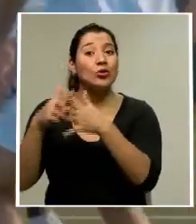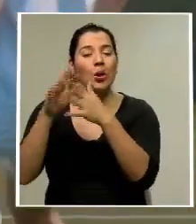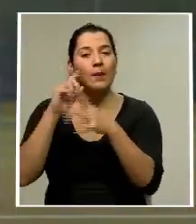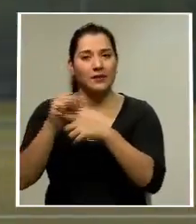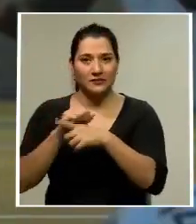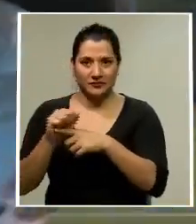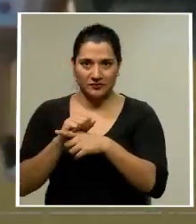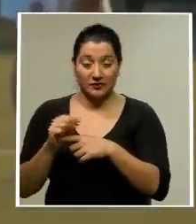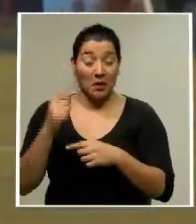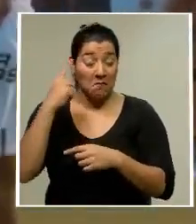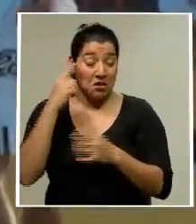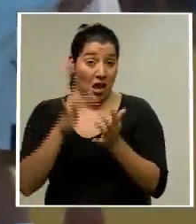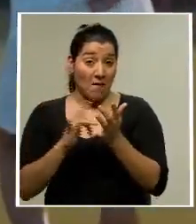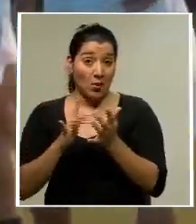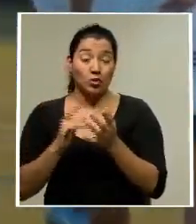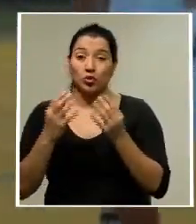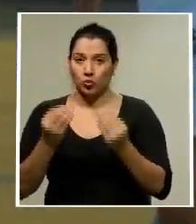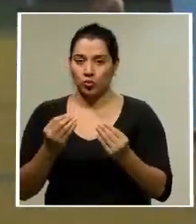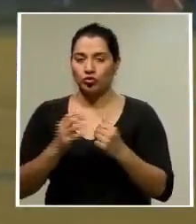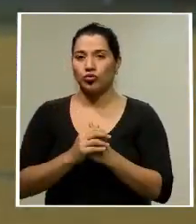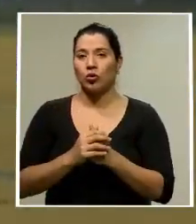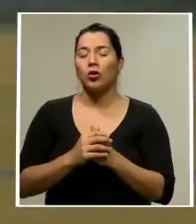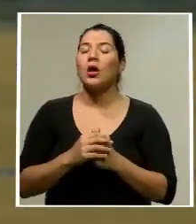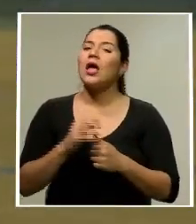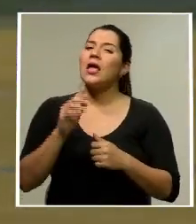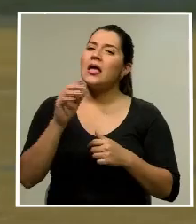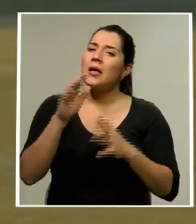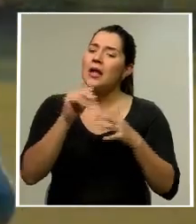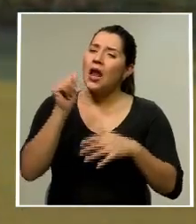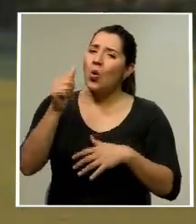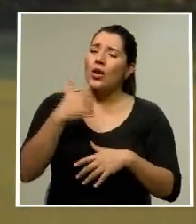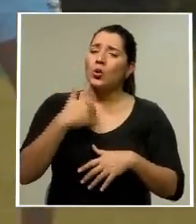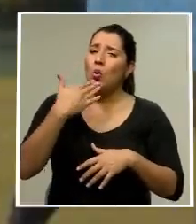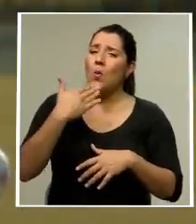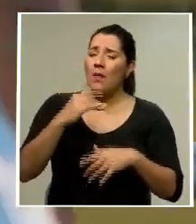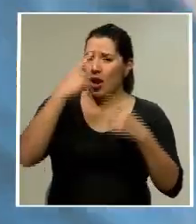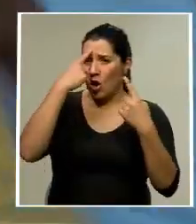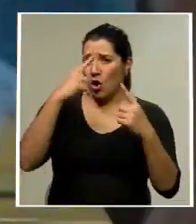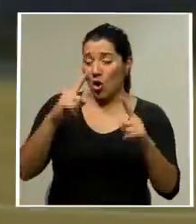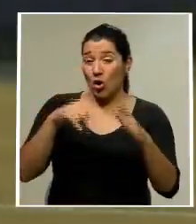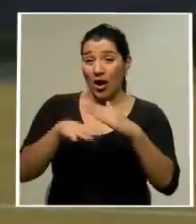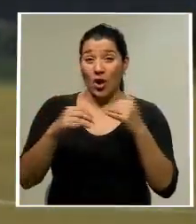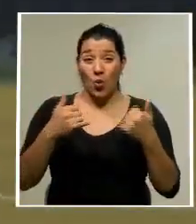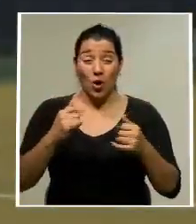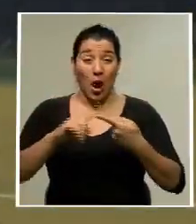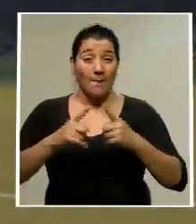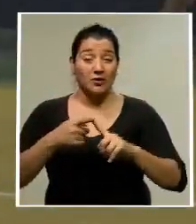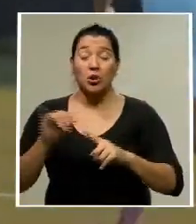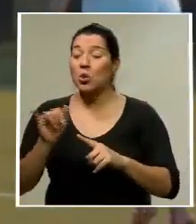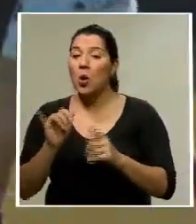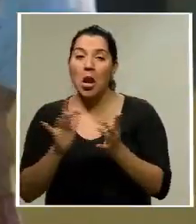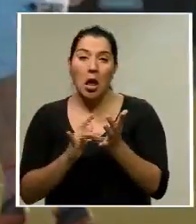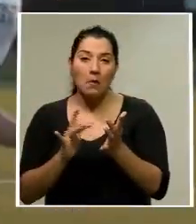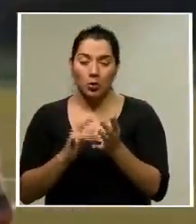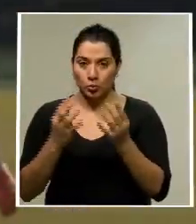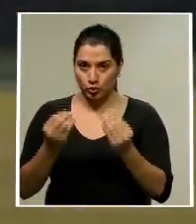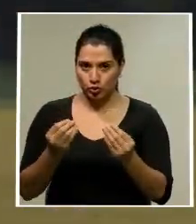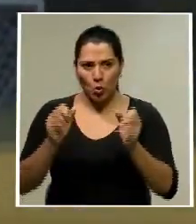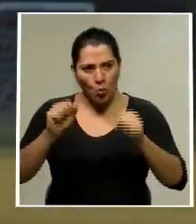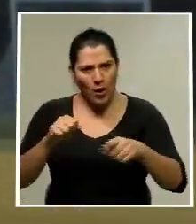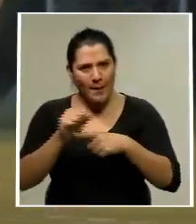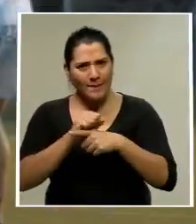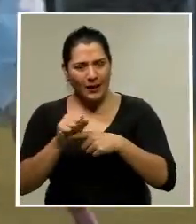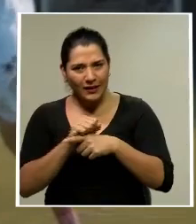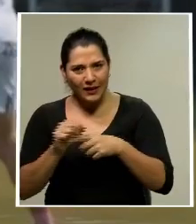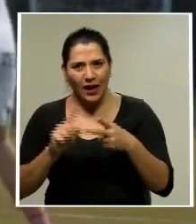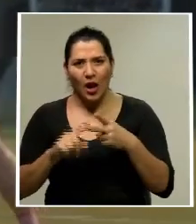fue provechosa, a pesar de que consiguieron resultados negativos en sus 2 amistosos. El poder tomar ritmo de competencia,